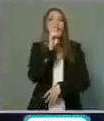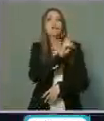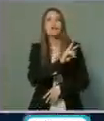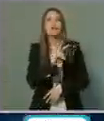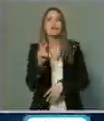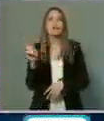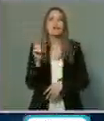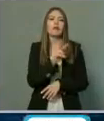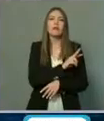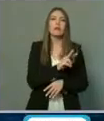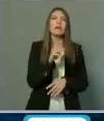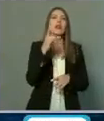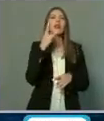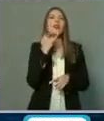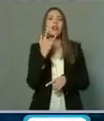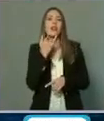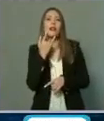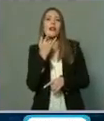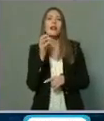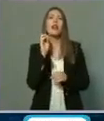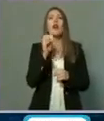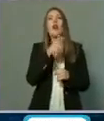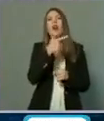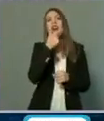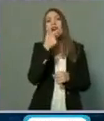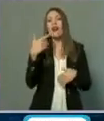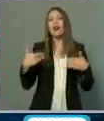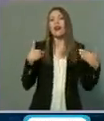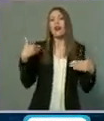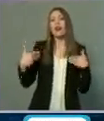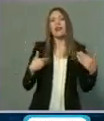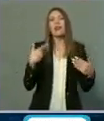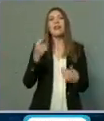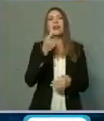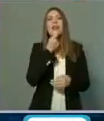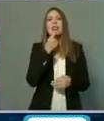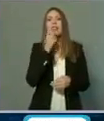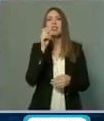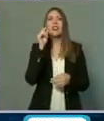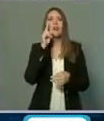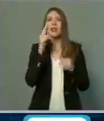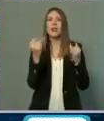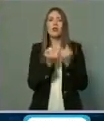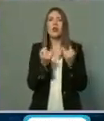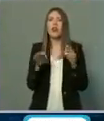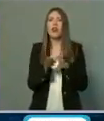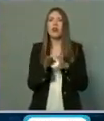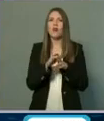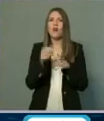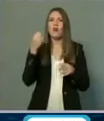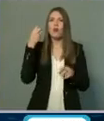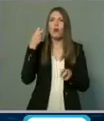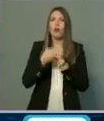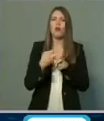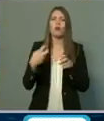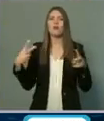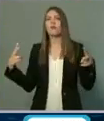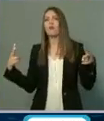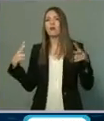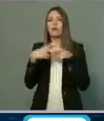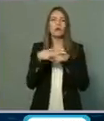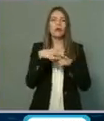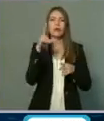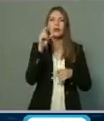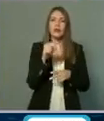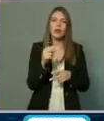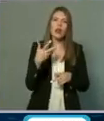ver el entretenimiento, que te rías, que te diviertas, que los niños no vean violencia tan fuerte para que tú rompas, ¿no? O sea, para